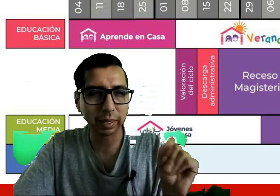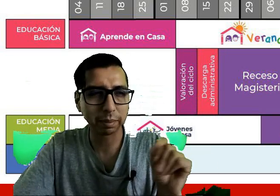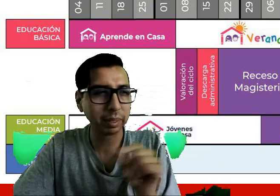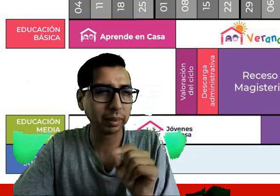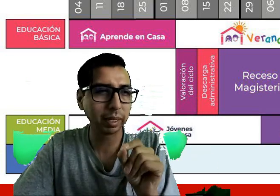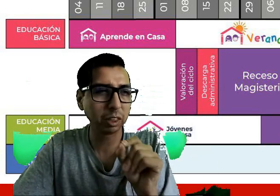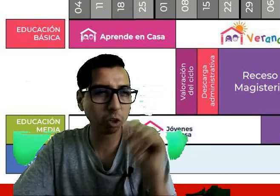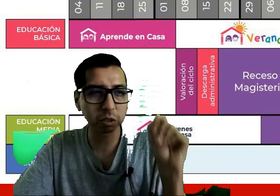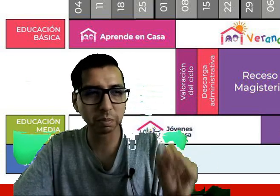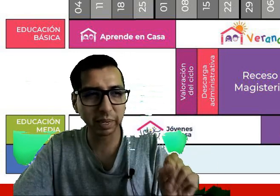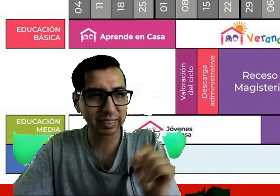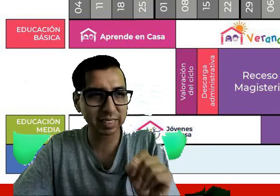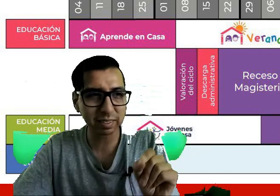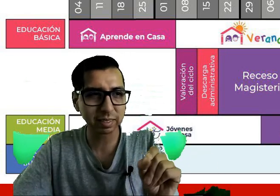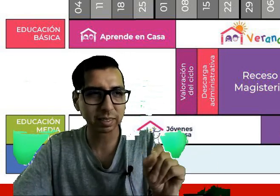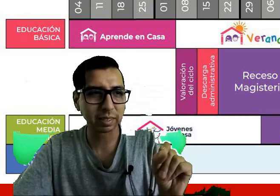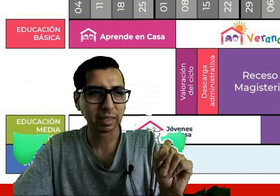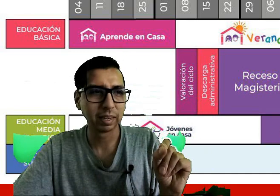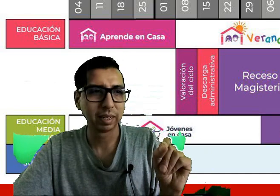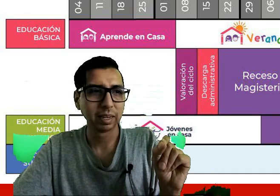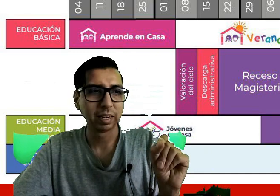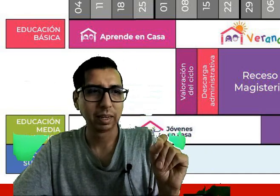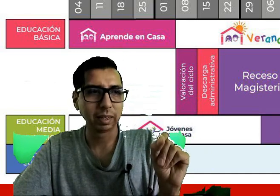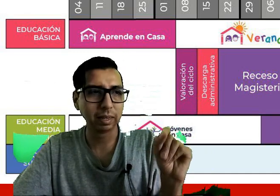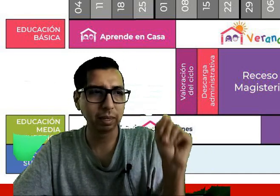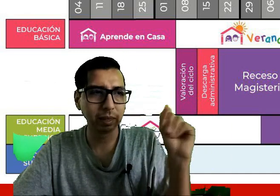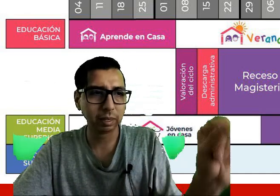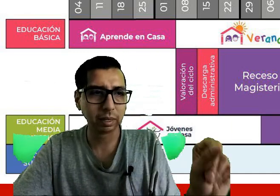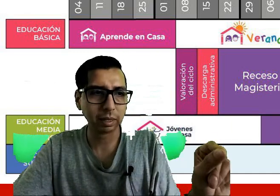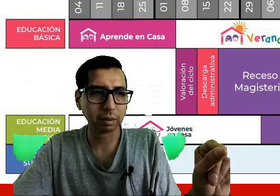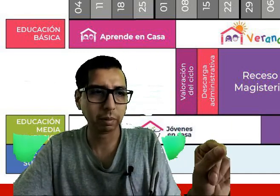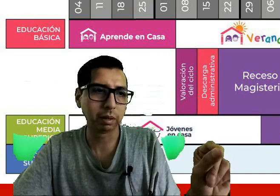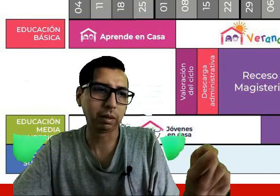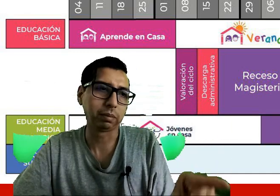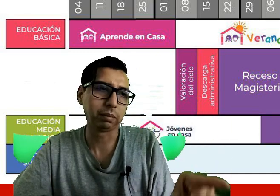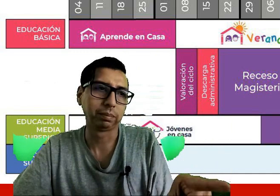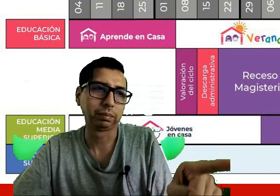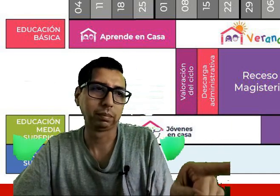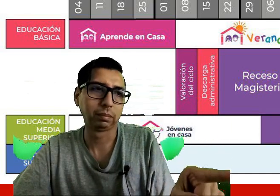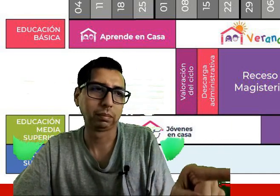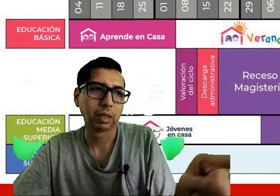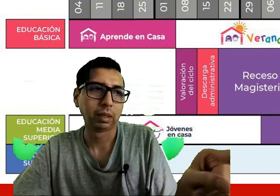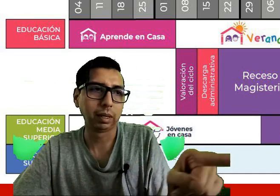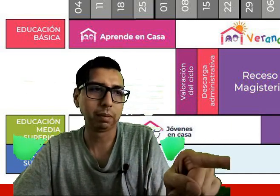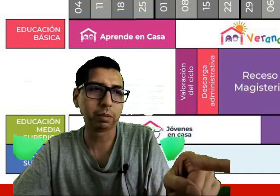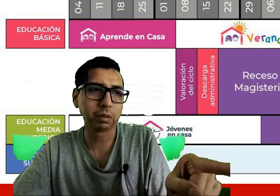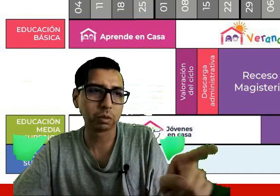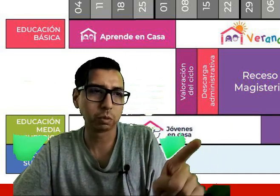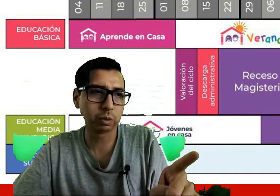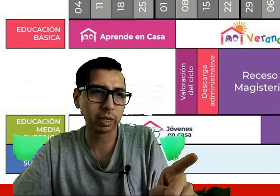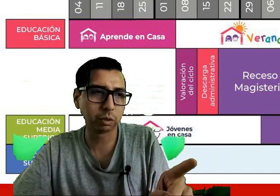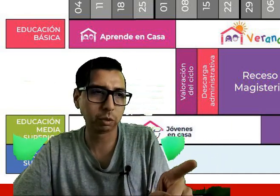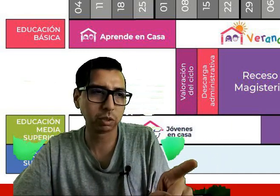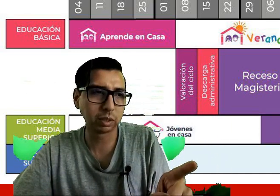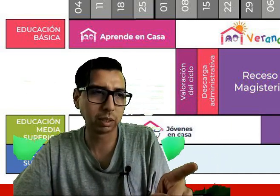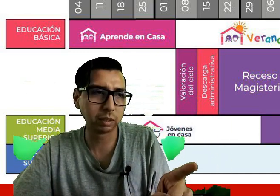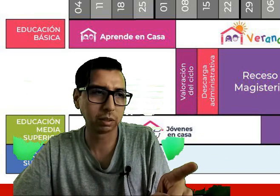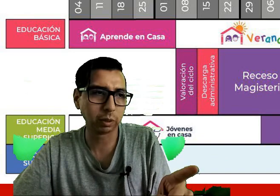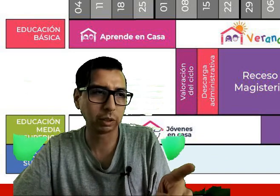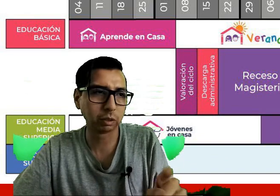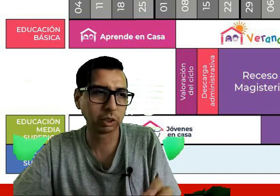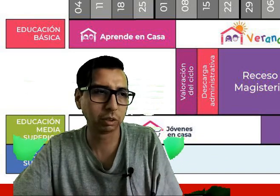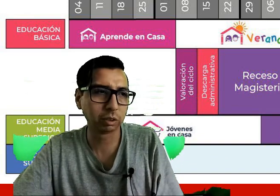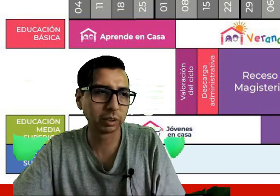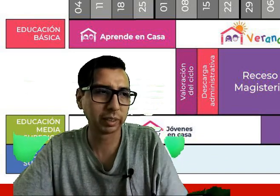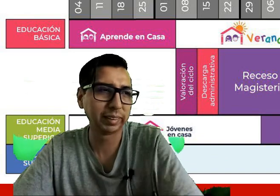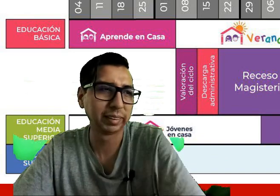tenemos todavía prácticamente 2 meses. Y bueno, no. Tenemos una,